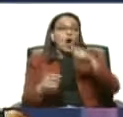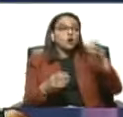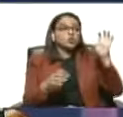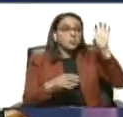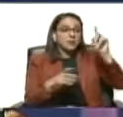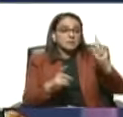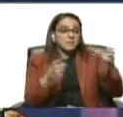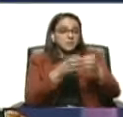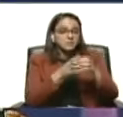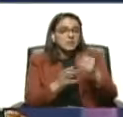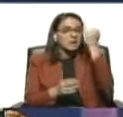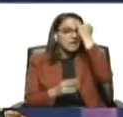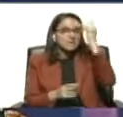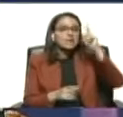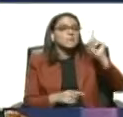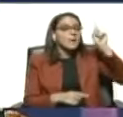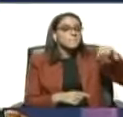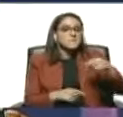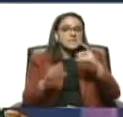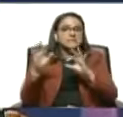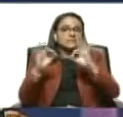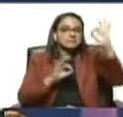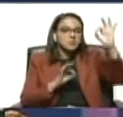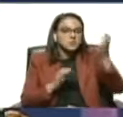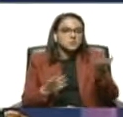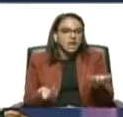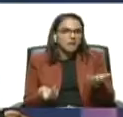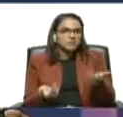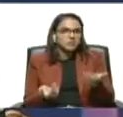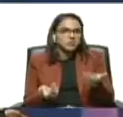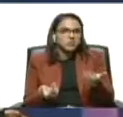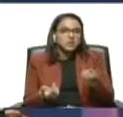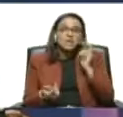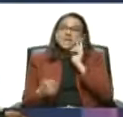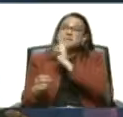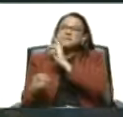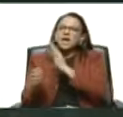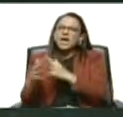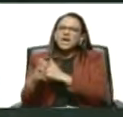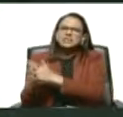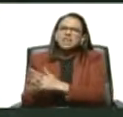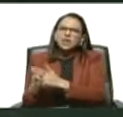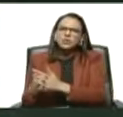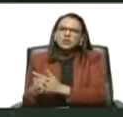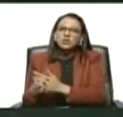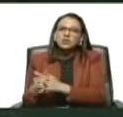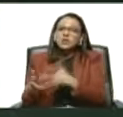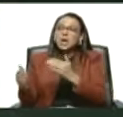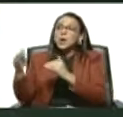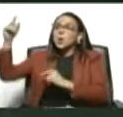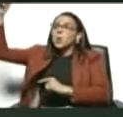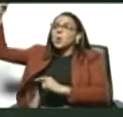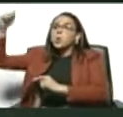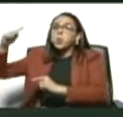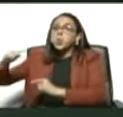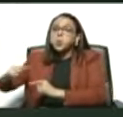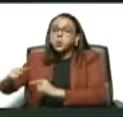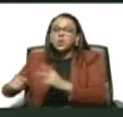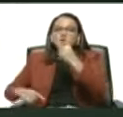3.709%, India, 1.076%, y si van a Estados Unidos, un